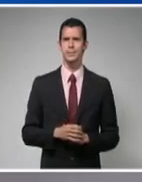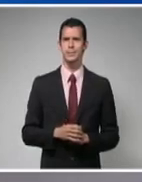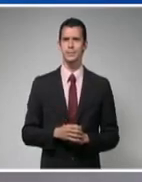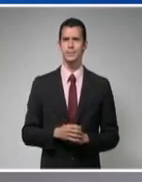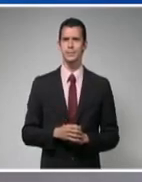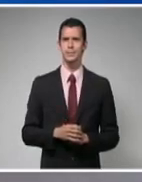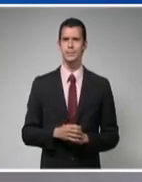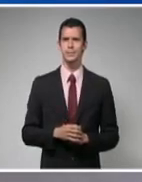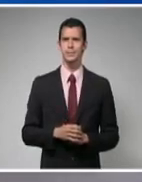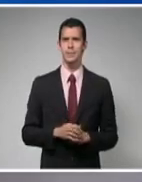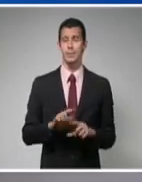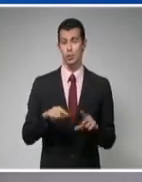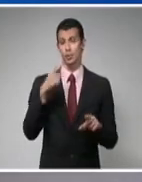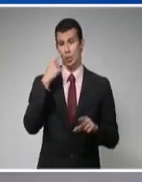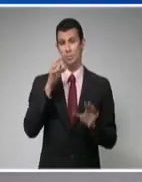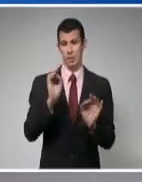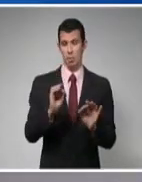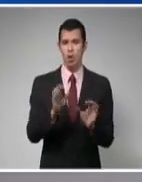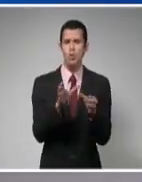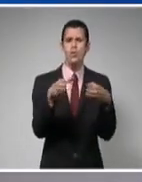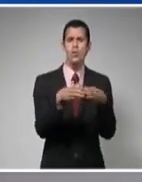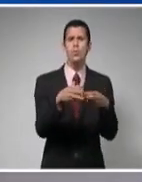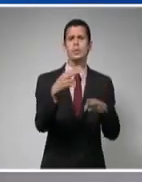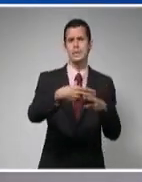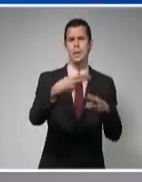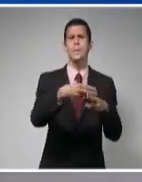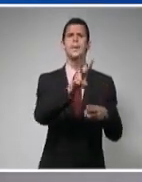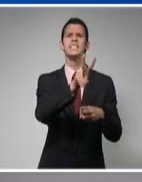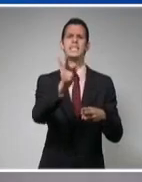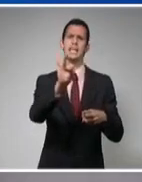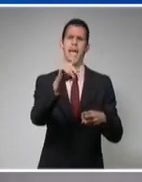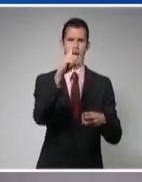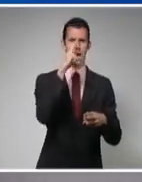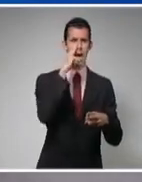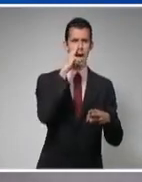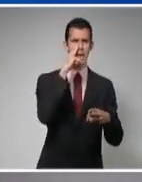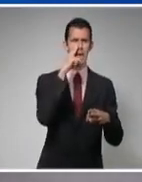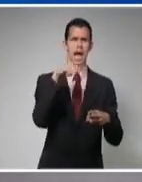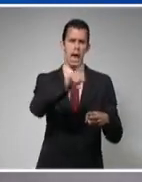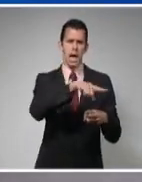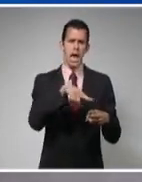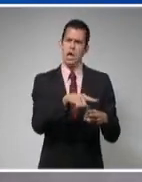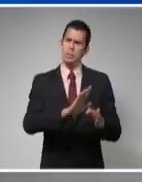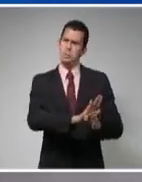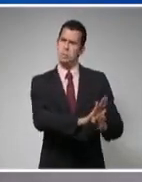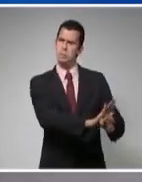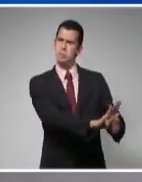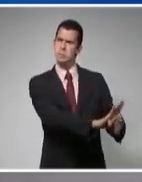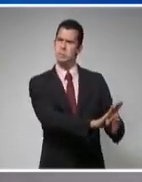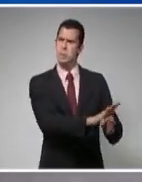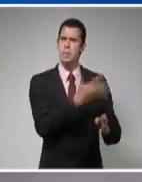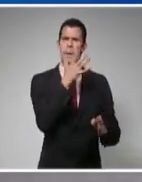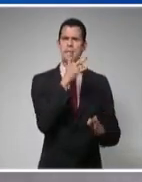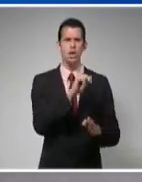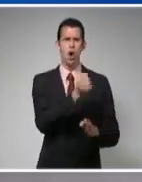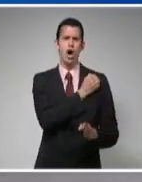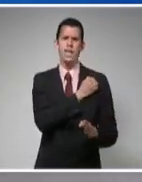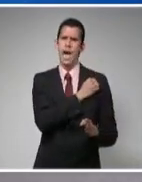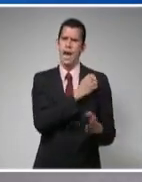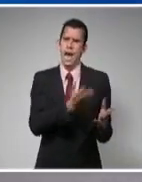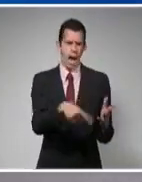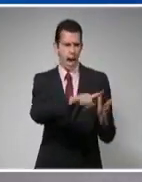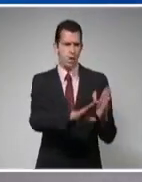sí, puede ser algo en lo que exista cierta razón. Otro punto de la reunión, este punto fue abordado por Tania Bruguera.